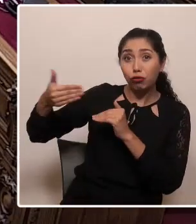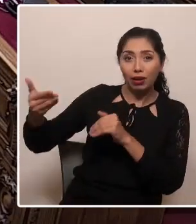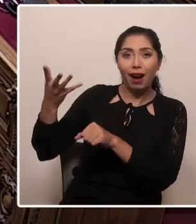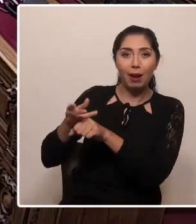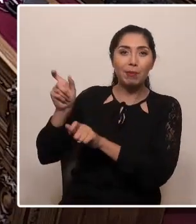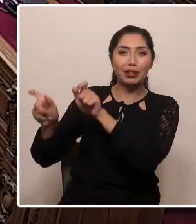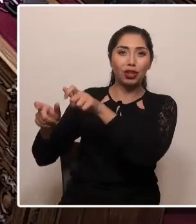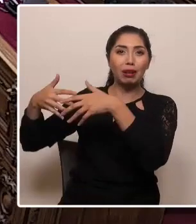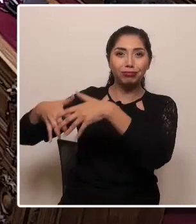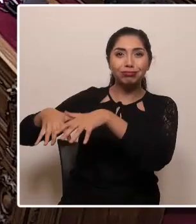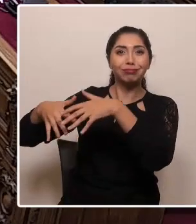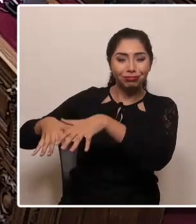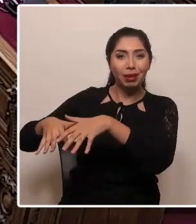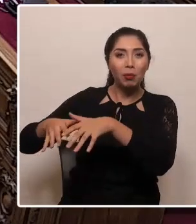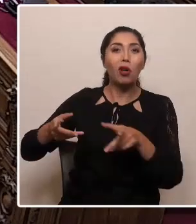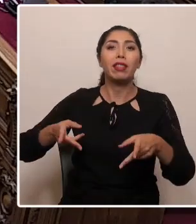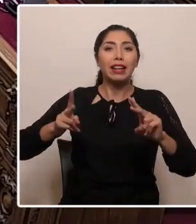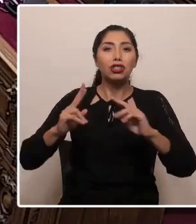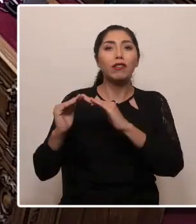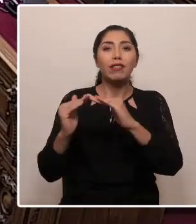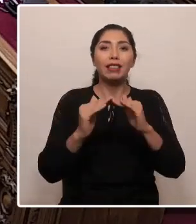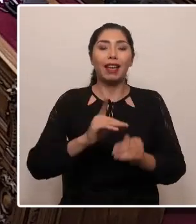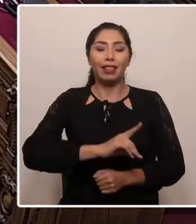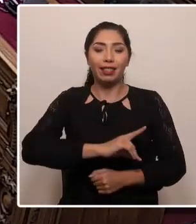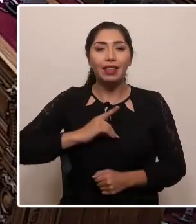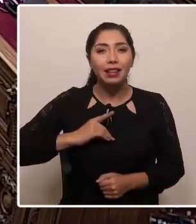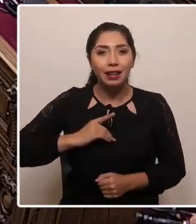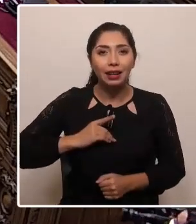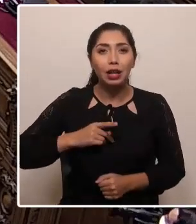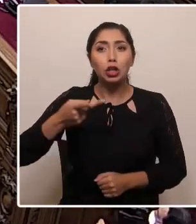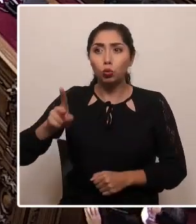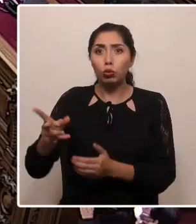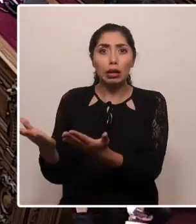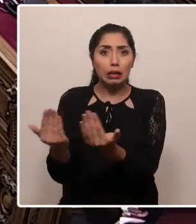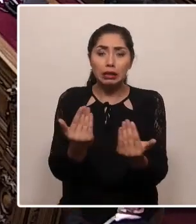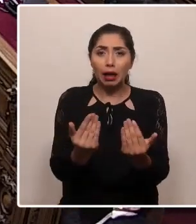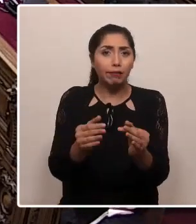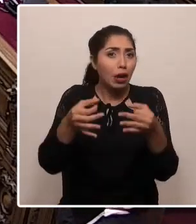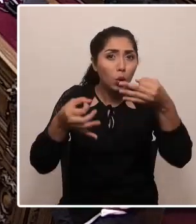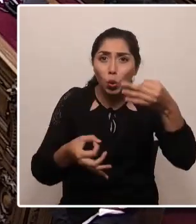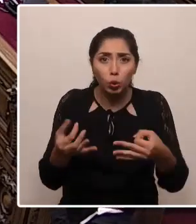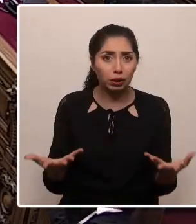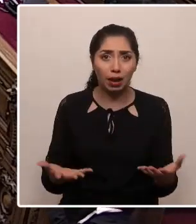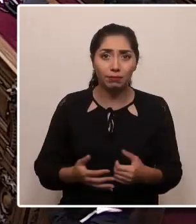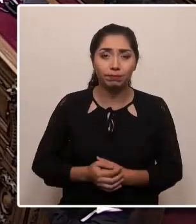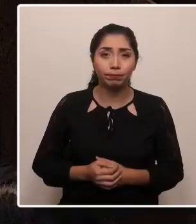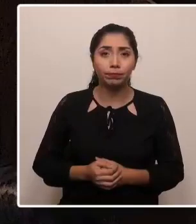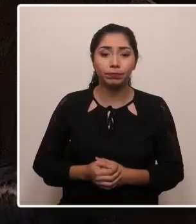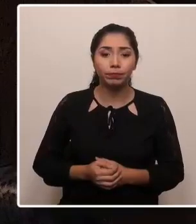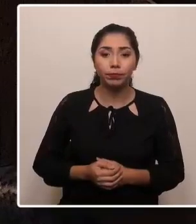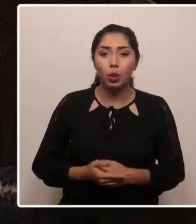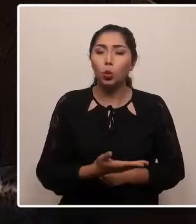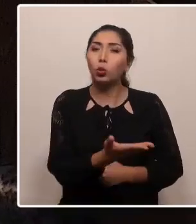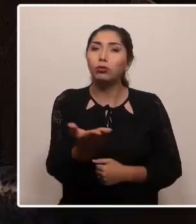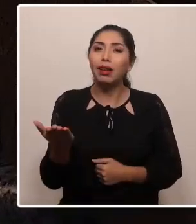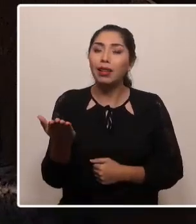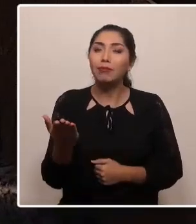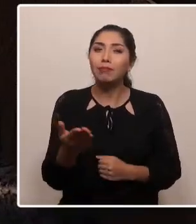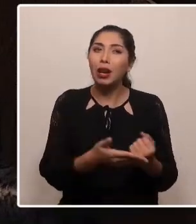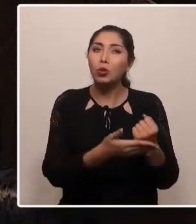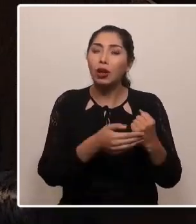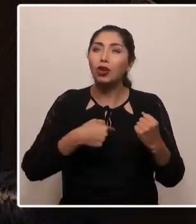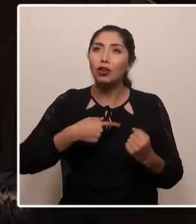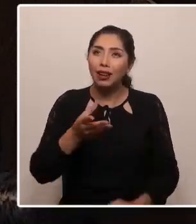el derecho a la vivienda digna y adecuada. Su demanda es noble y es justa. Ustedes me hacen recordar por qué quise estar aquí, pues